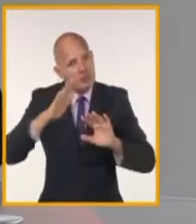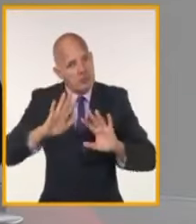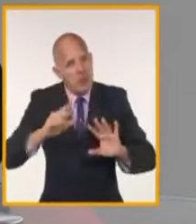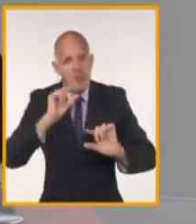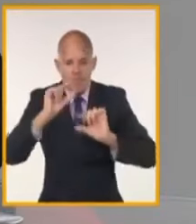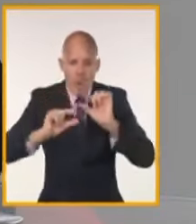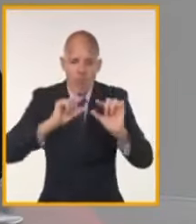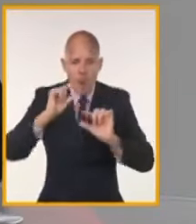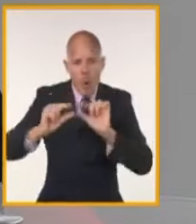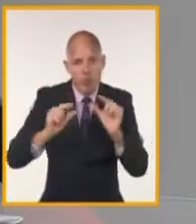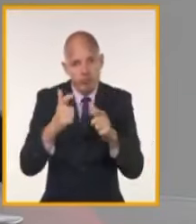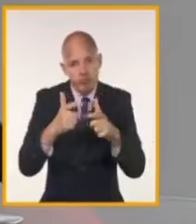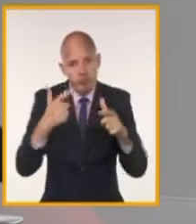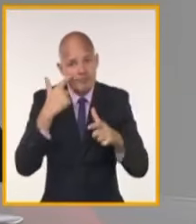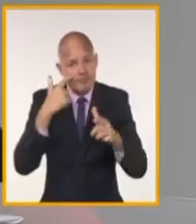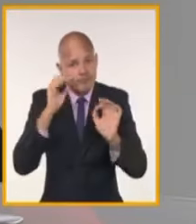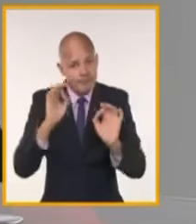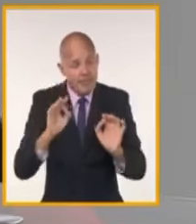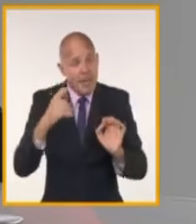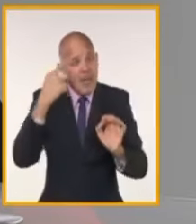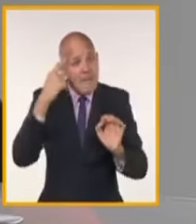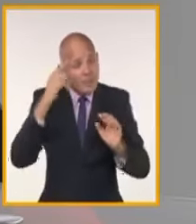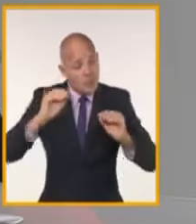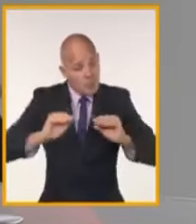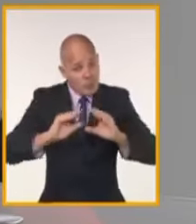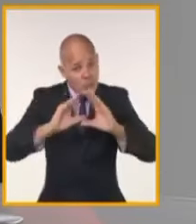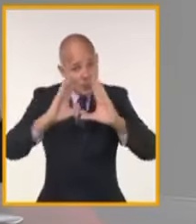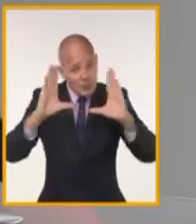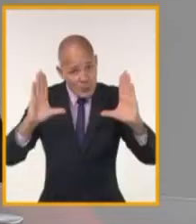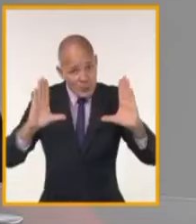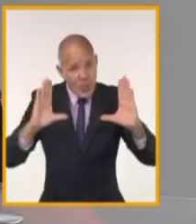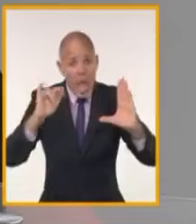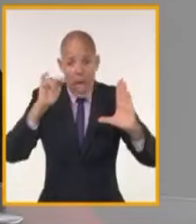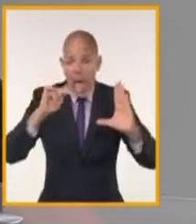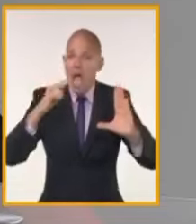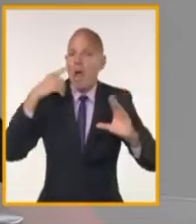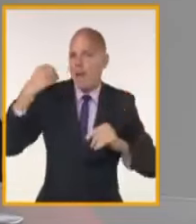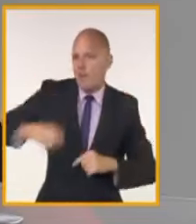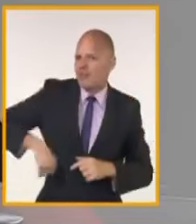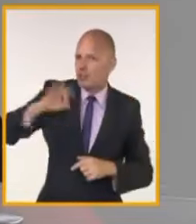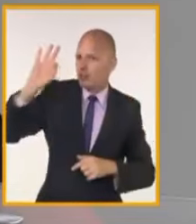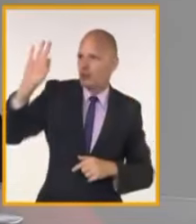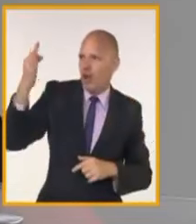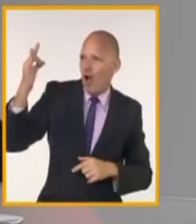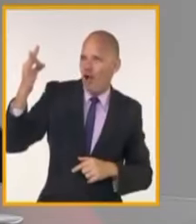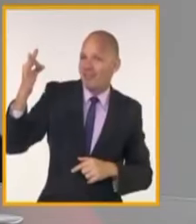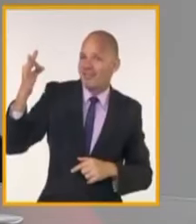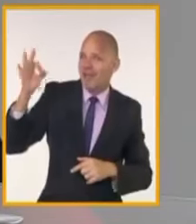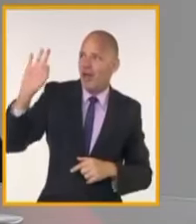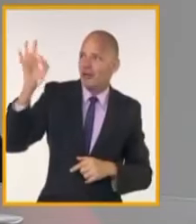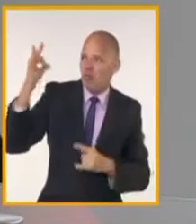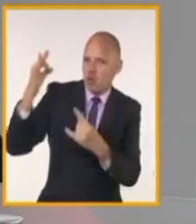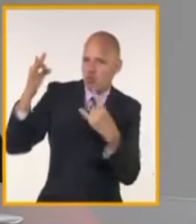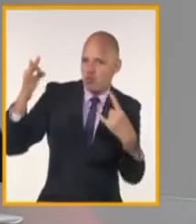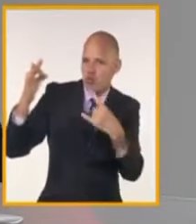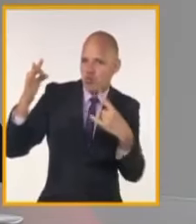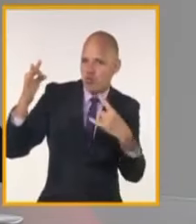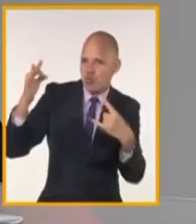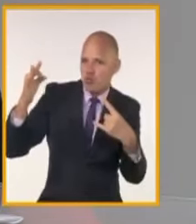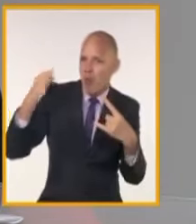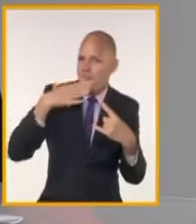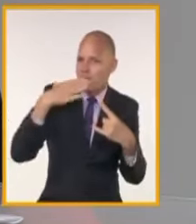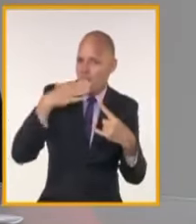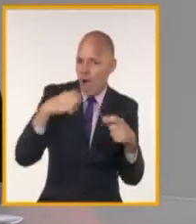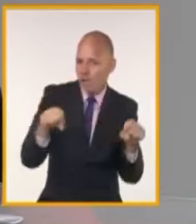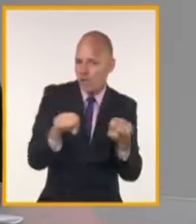incrementando hasta que logremos que durante el día con la introducción de las energías renovable dejemos de afectar a la economía y la población y